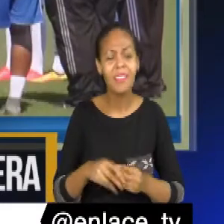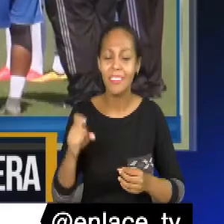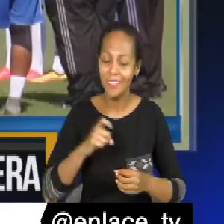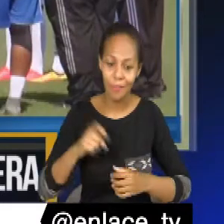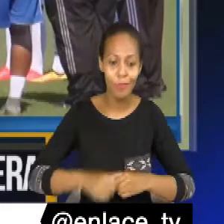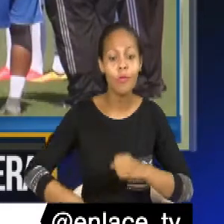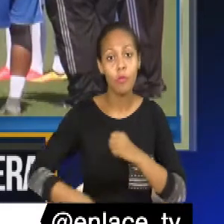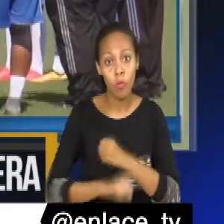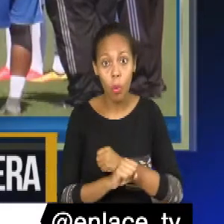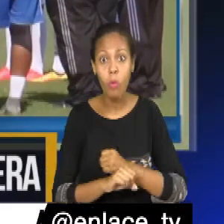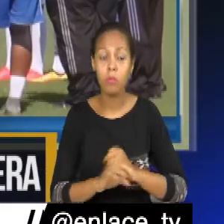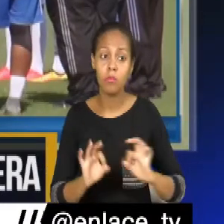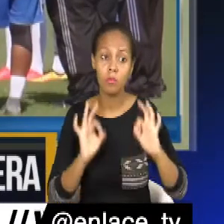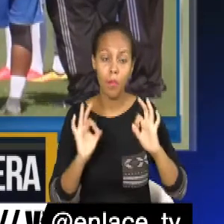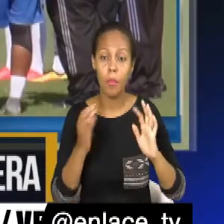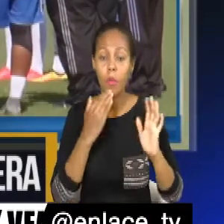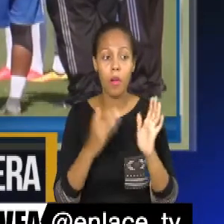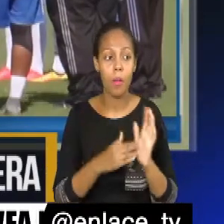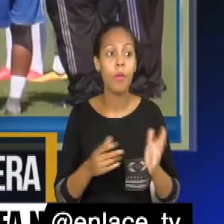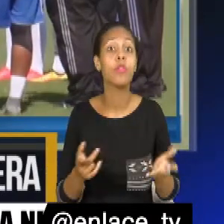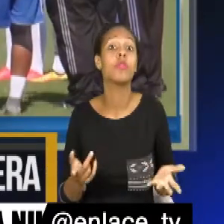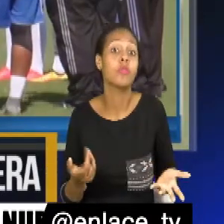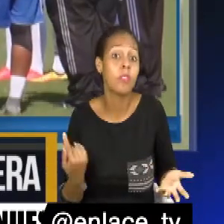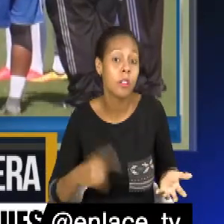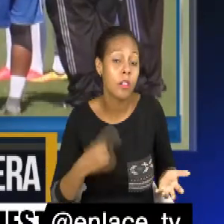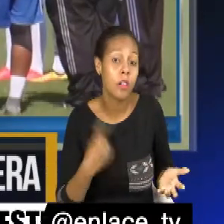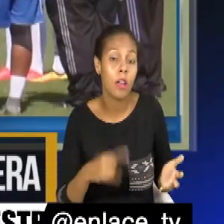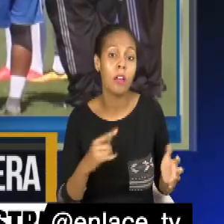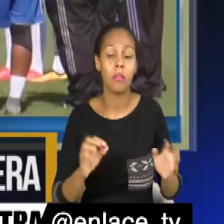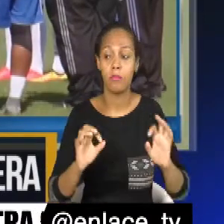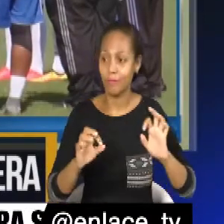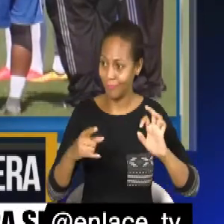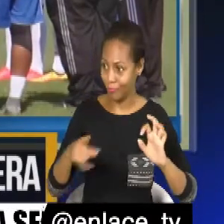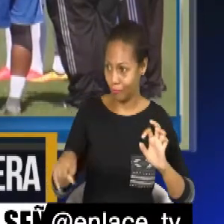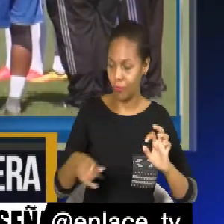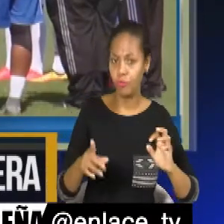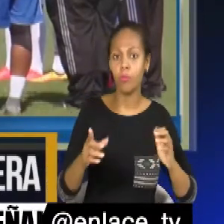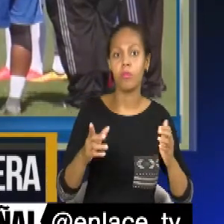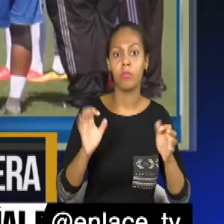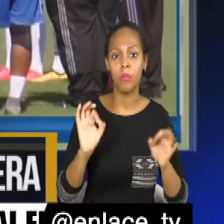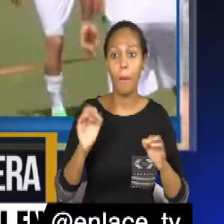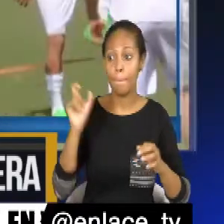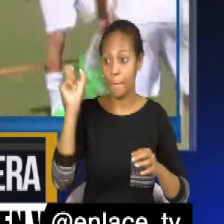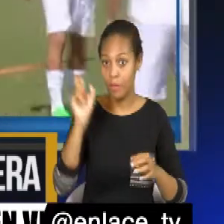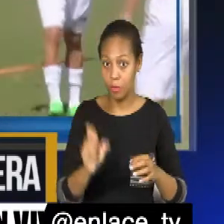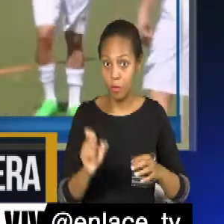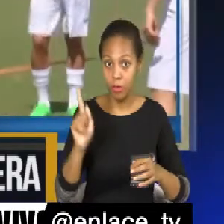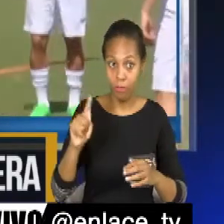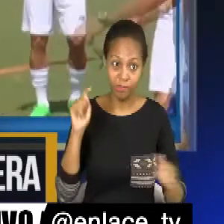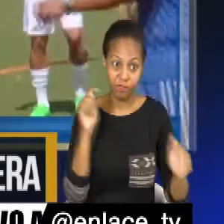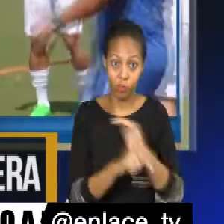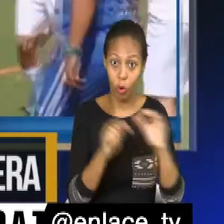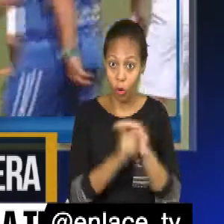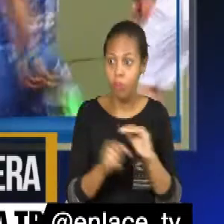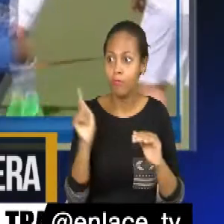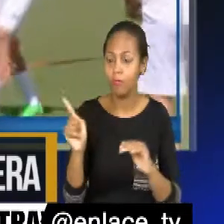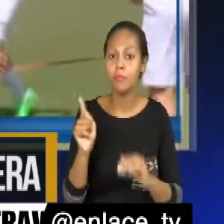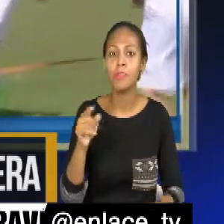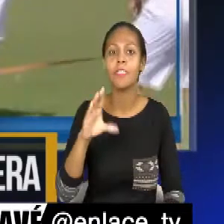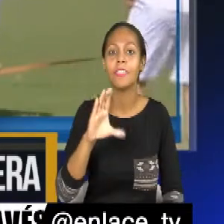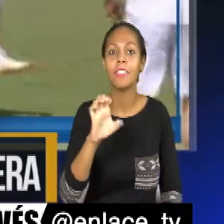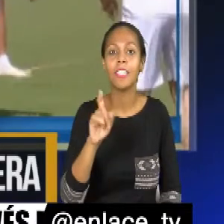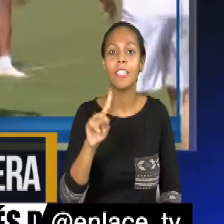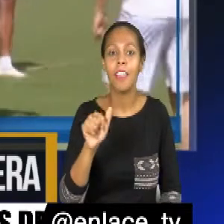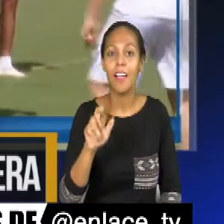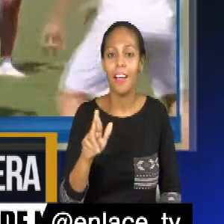largo. Y claro está, apostarle a que esté en buenas condiciones nuestro goleador César Arias. Las posibilidades están